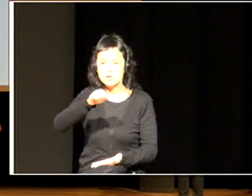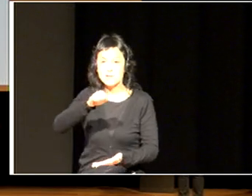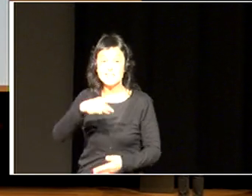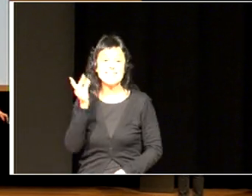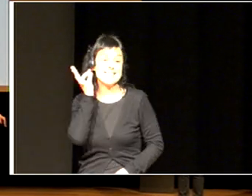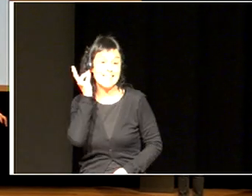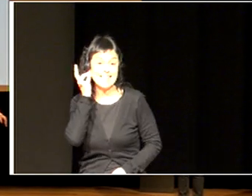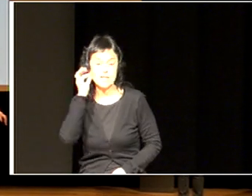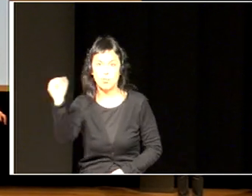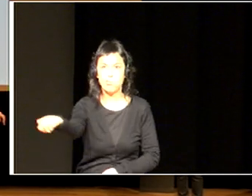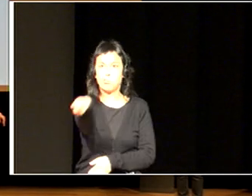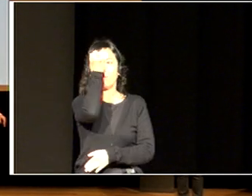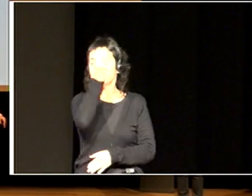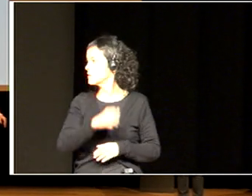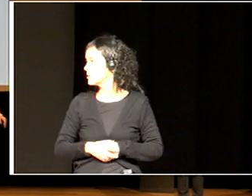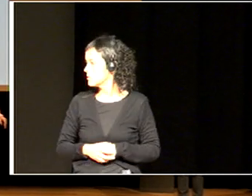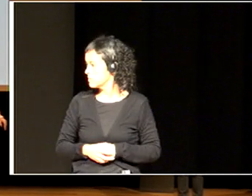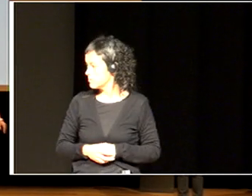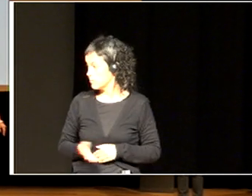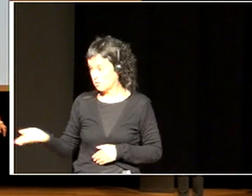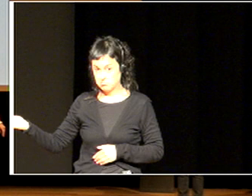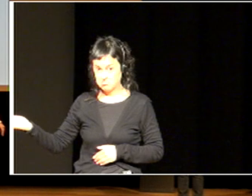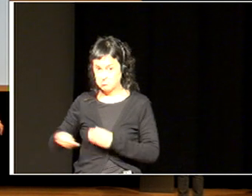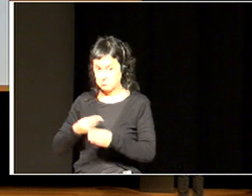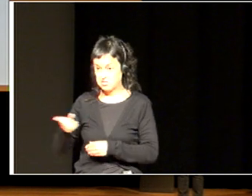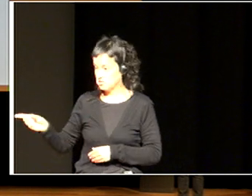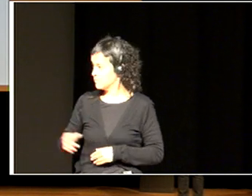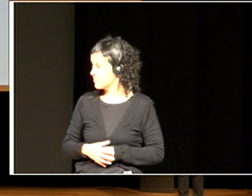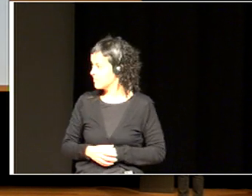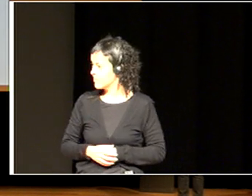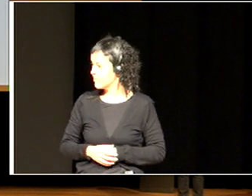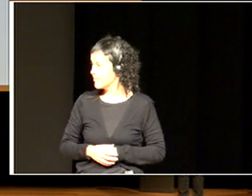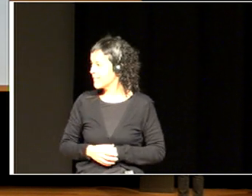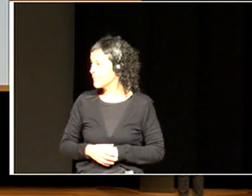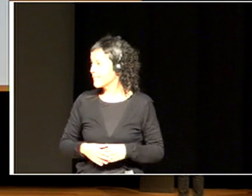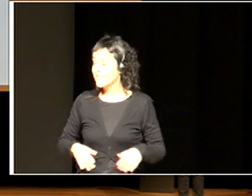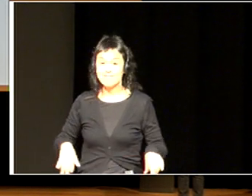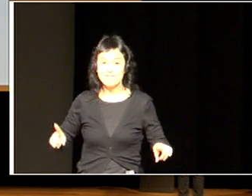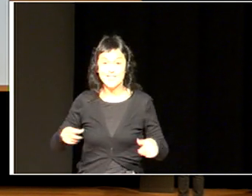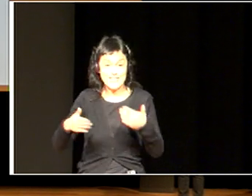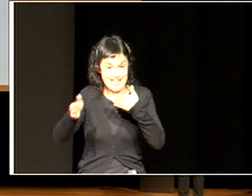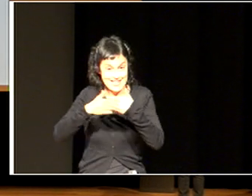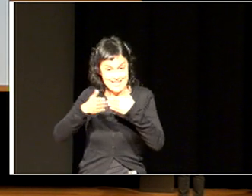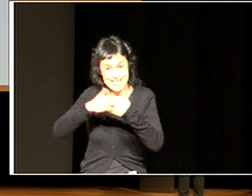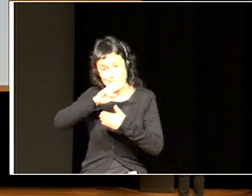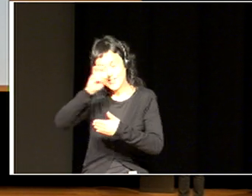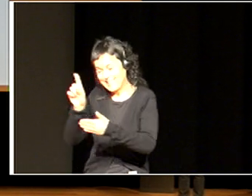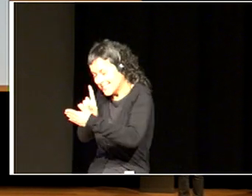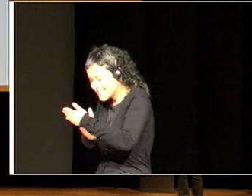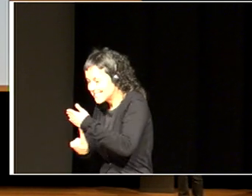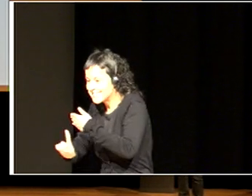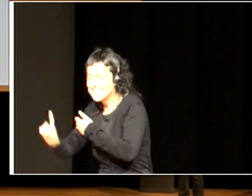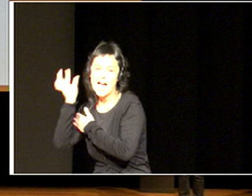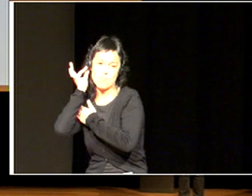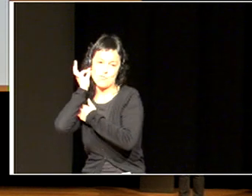la niña y acepto y ya puede salir por la otra por tina como mujer